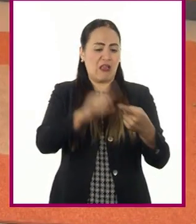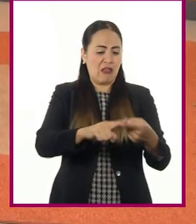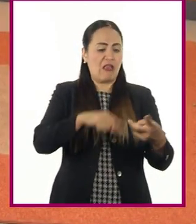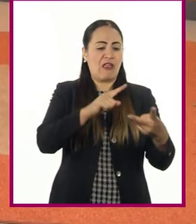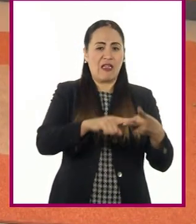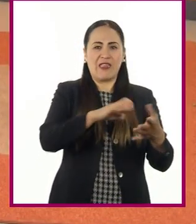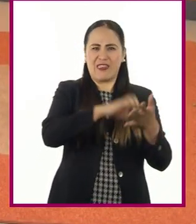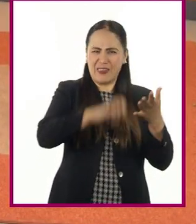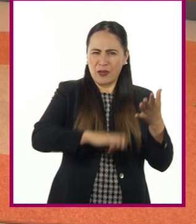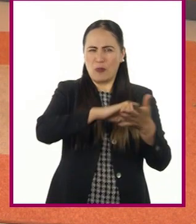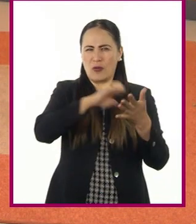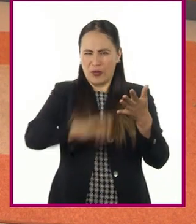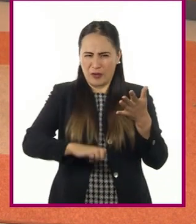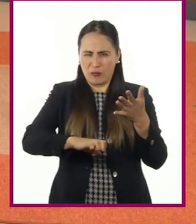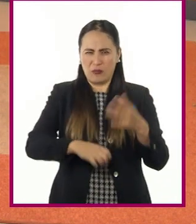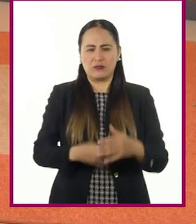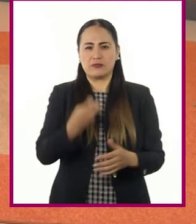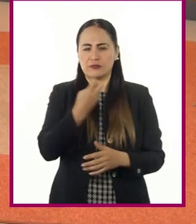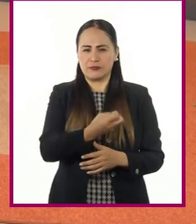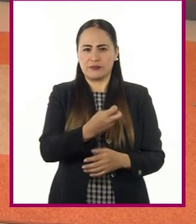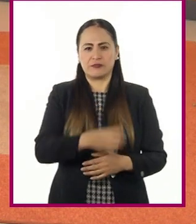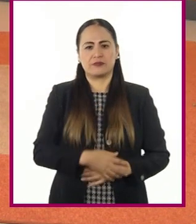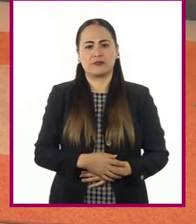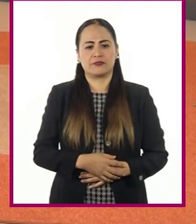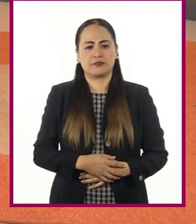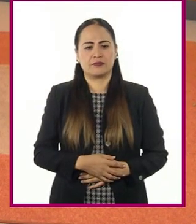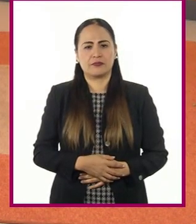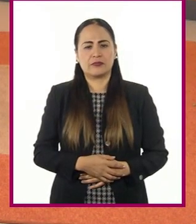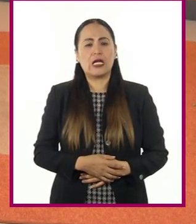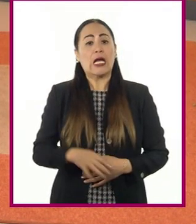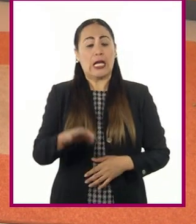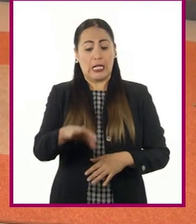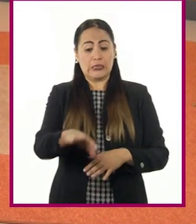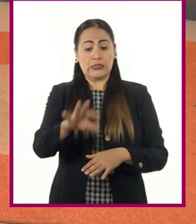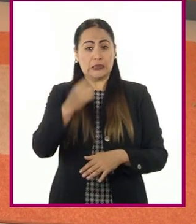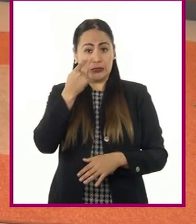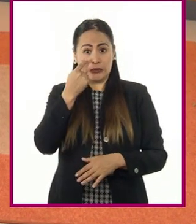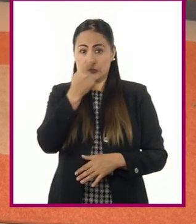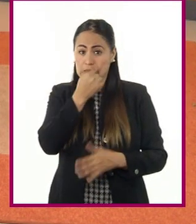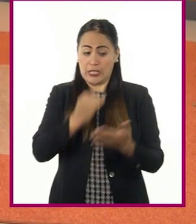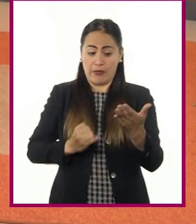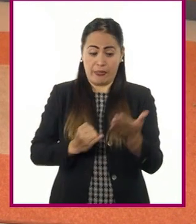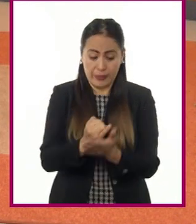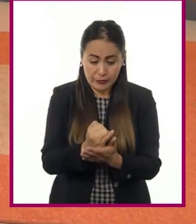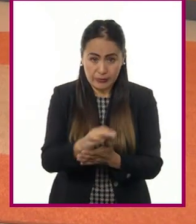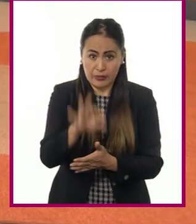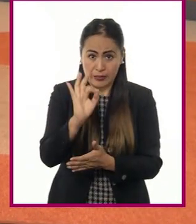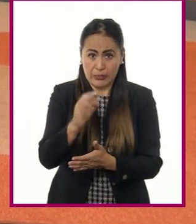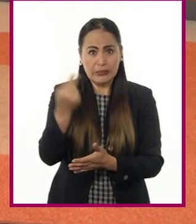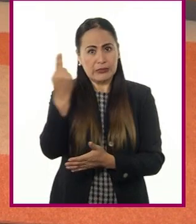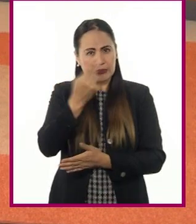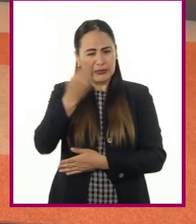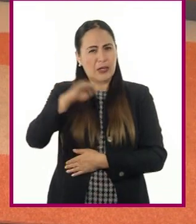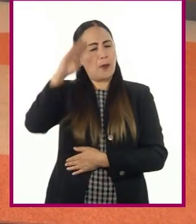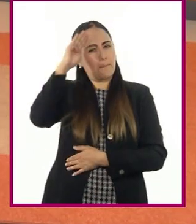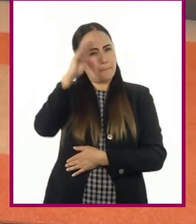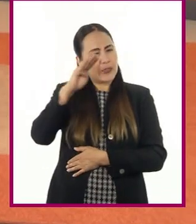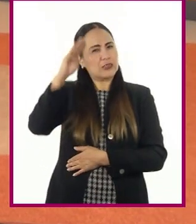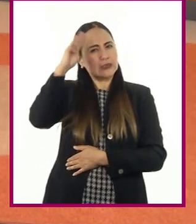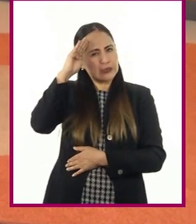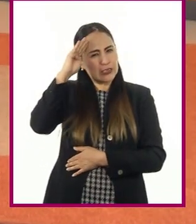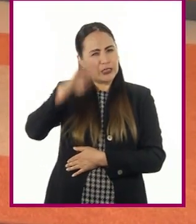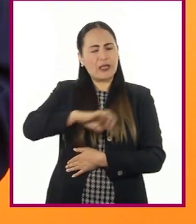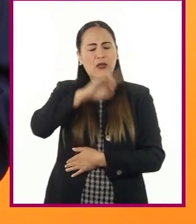son muestra que para saber elegir es necesario reflexionar y poner en juego